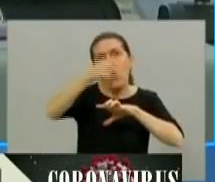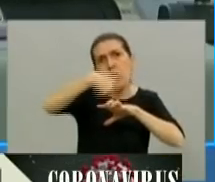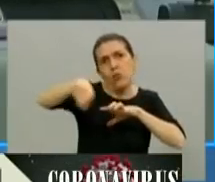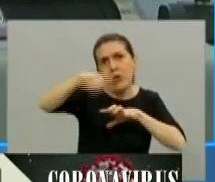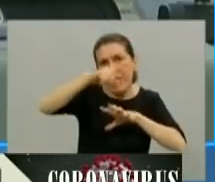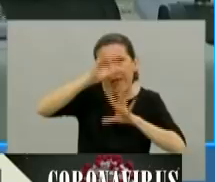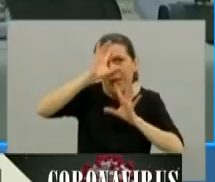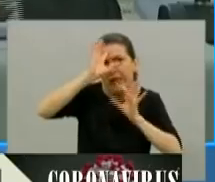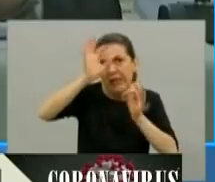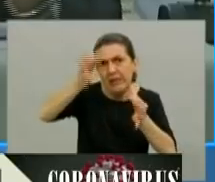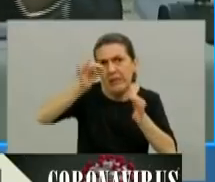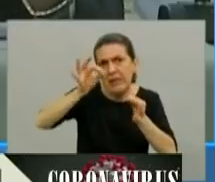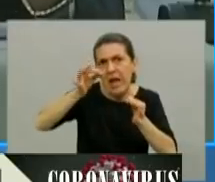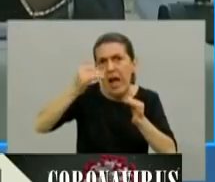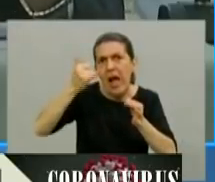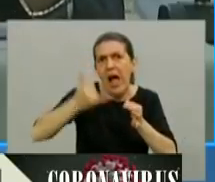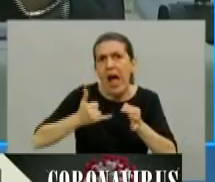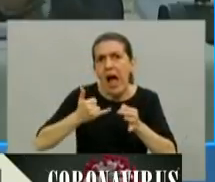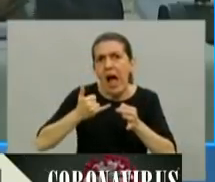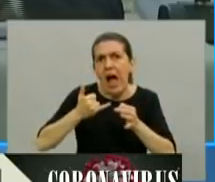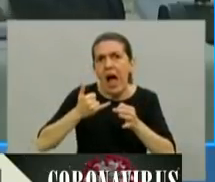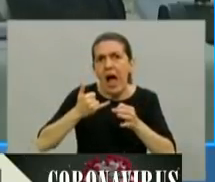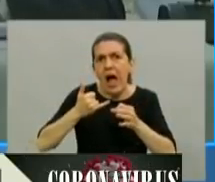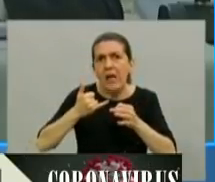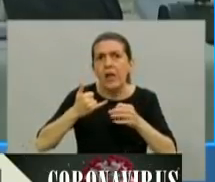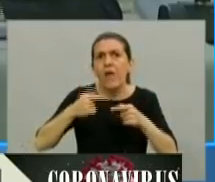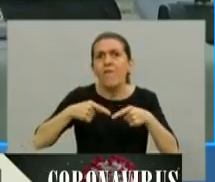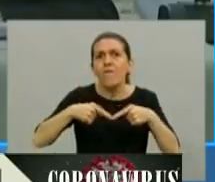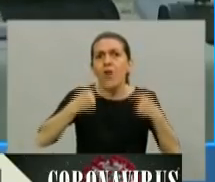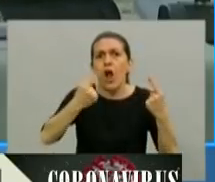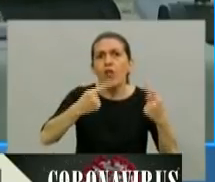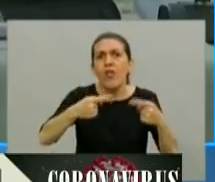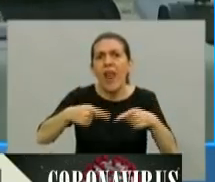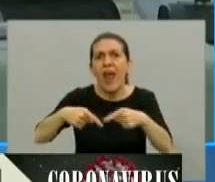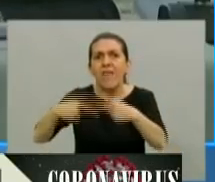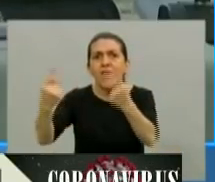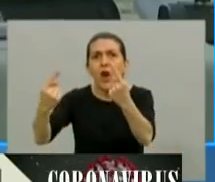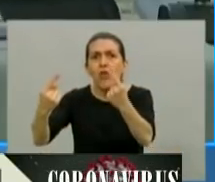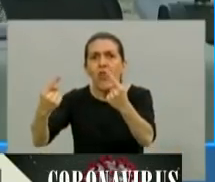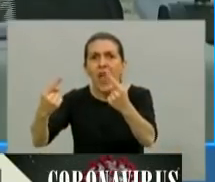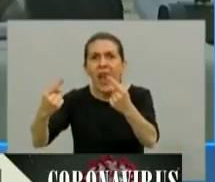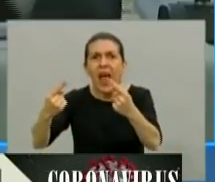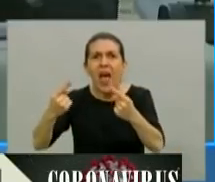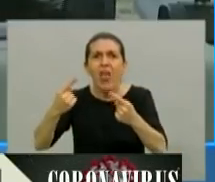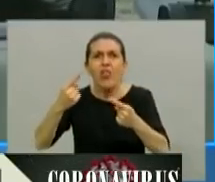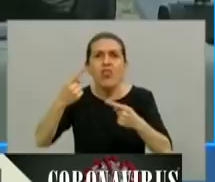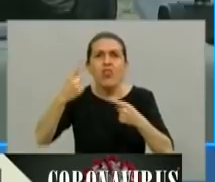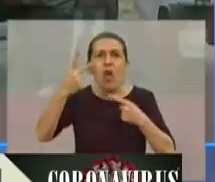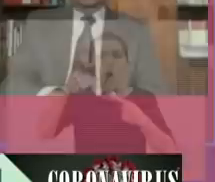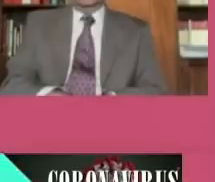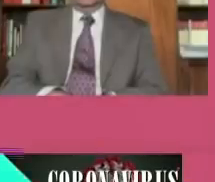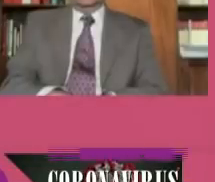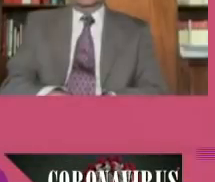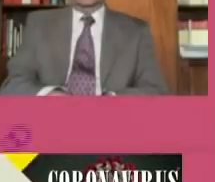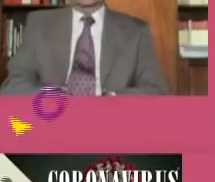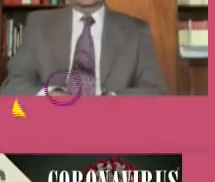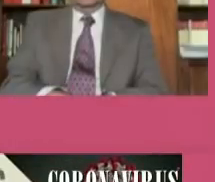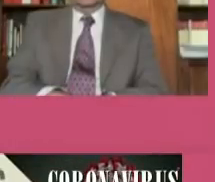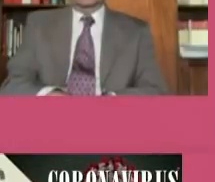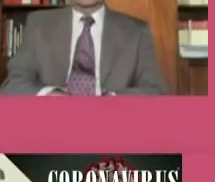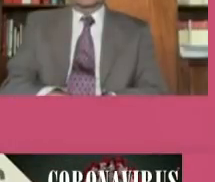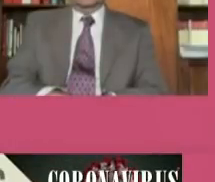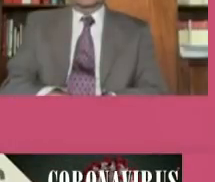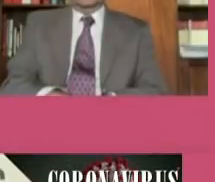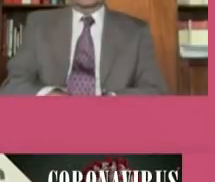ya en ese sentido tenemos un adelanto por lo menos de la ciudad, pero me parece que también la idea es que